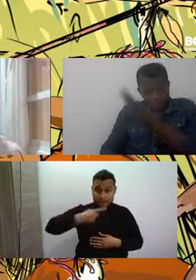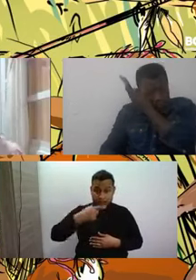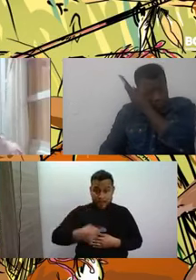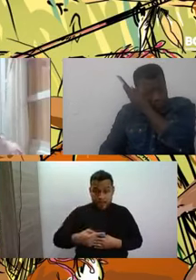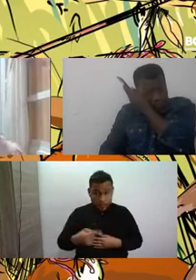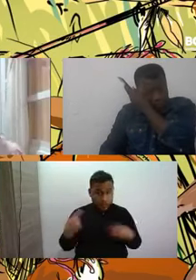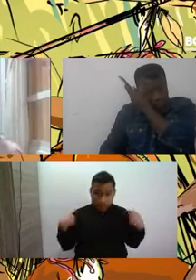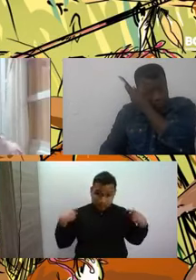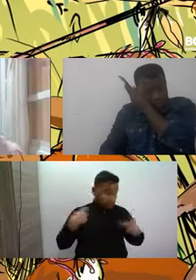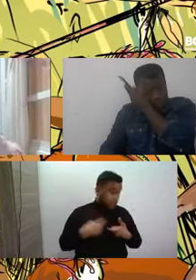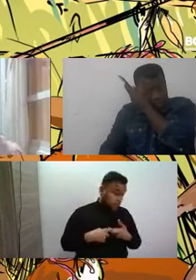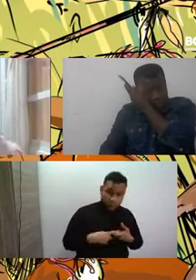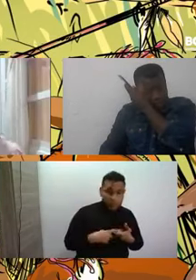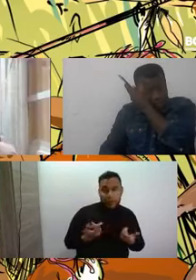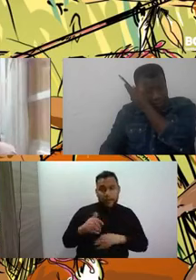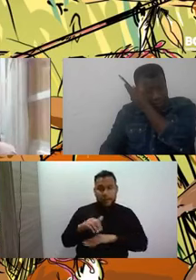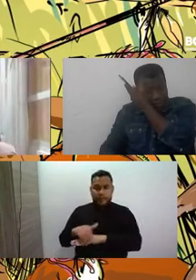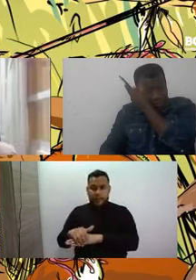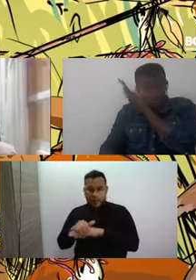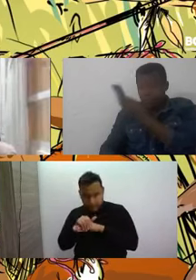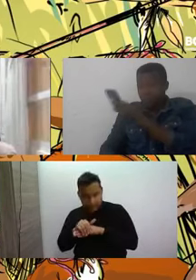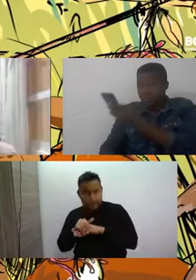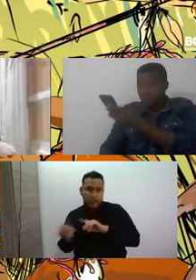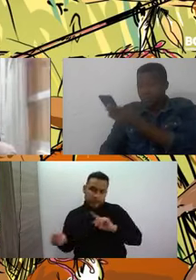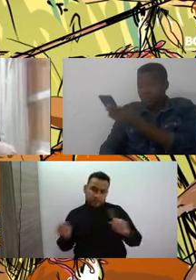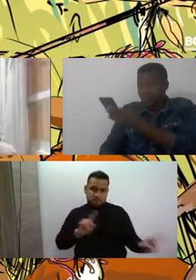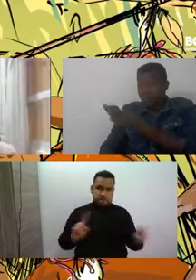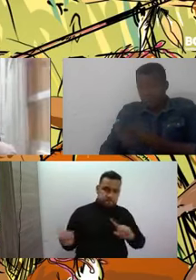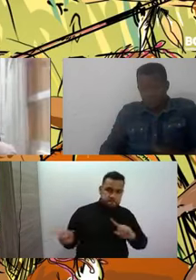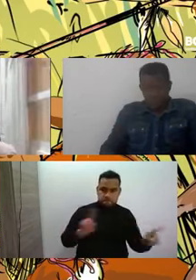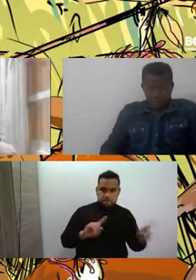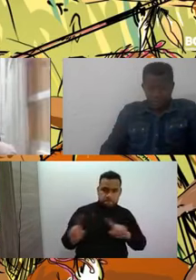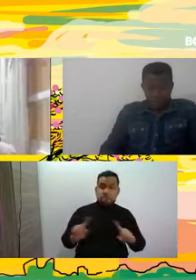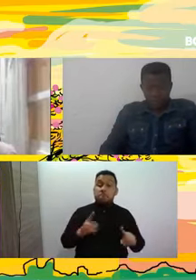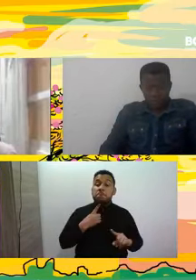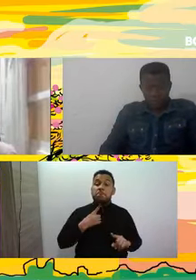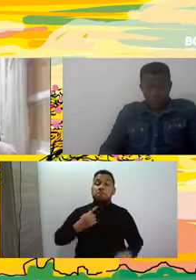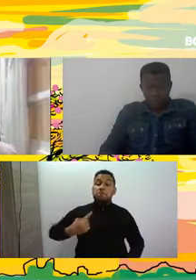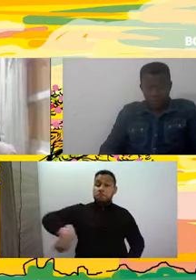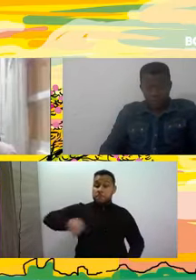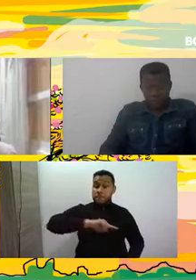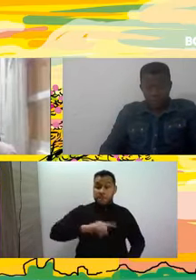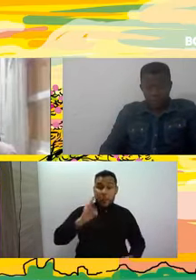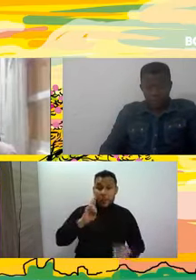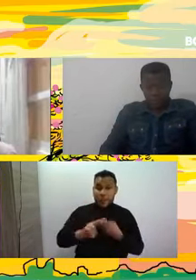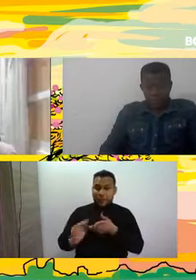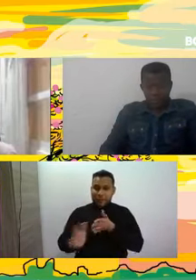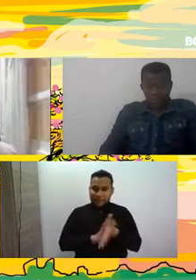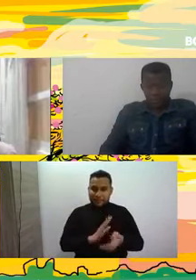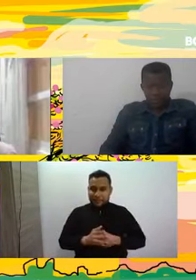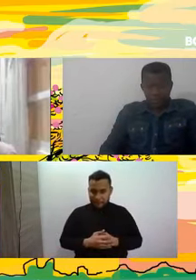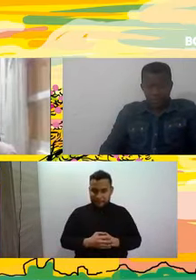en español, sino en inglés, entre lengua indígena y español, que nos gustaría mucho que ustedes conocieran.